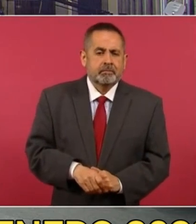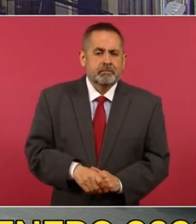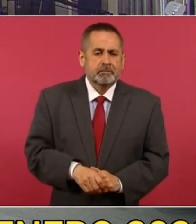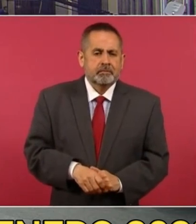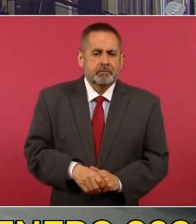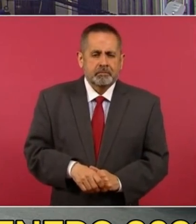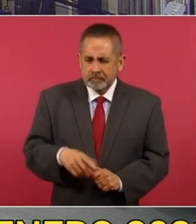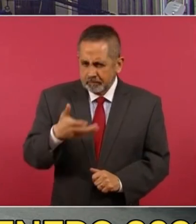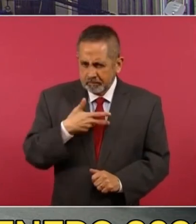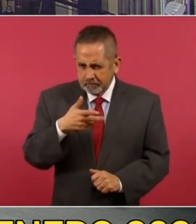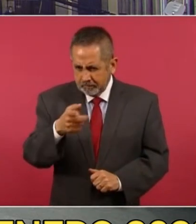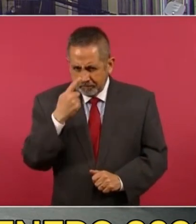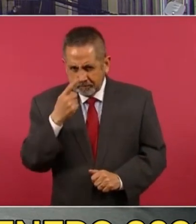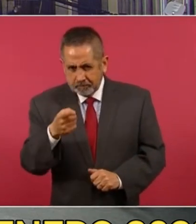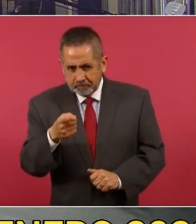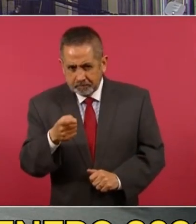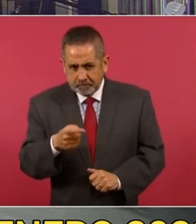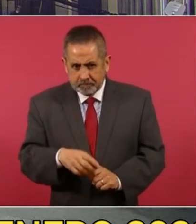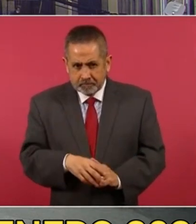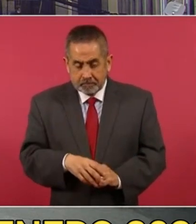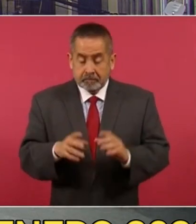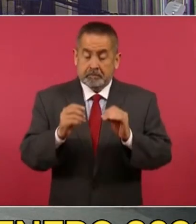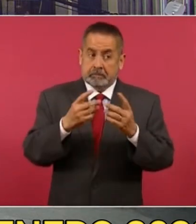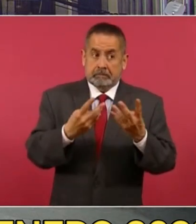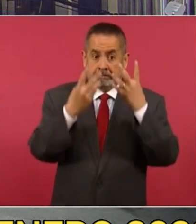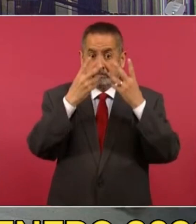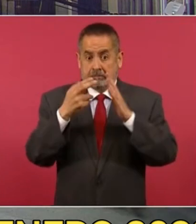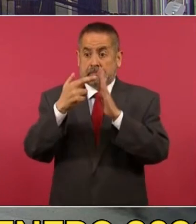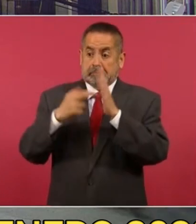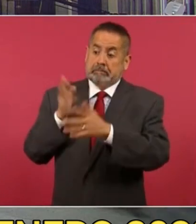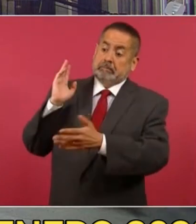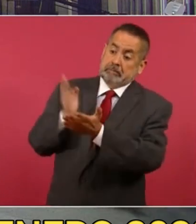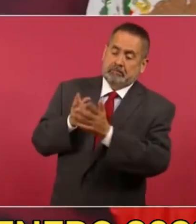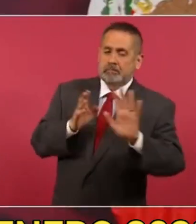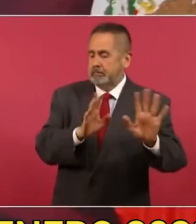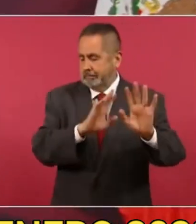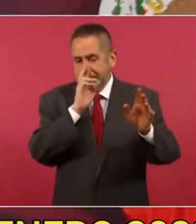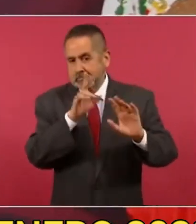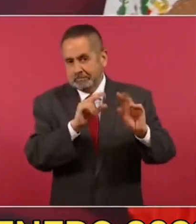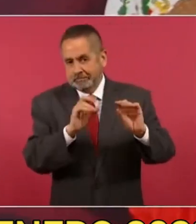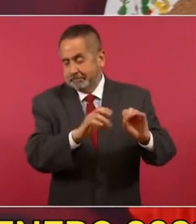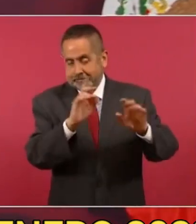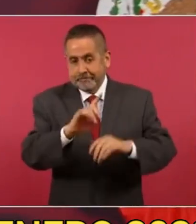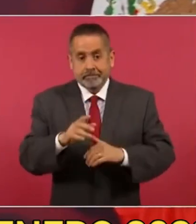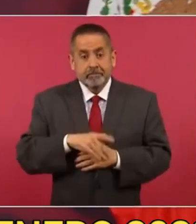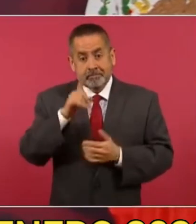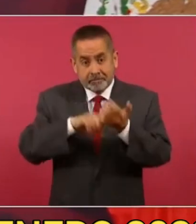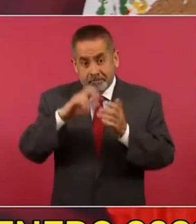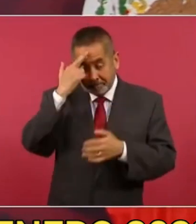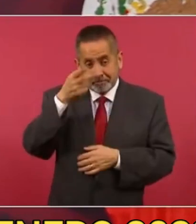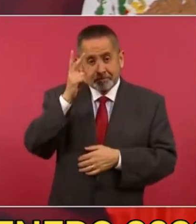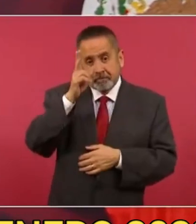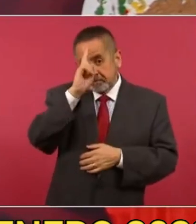¿No lo tendrás por ahí? Pero no nos vayan a… No, mejor no. No, es que ya prohibieron